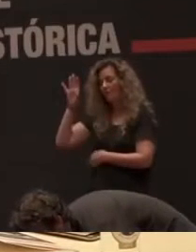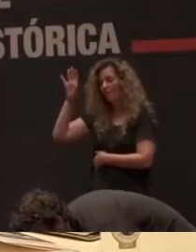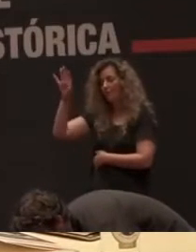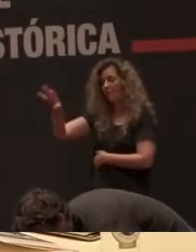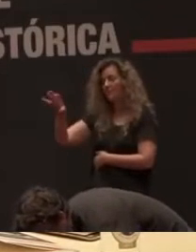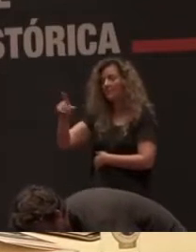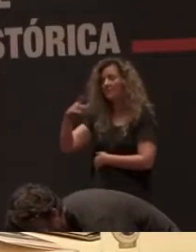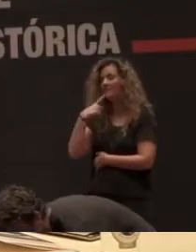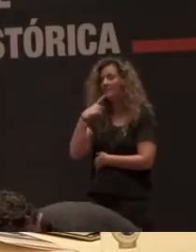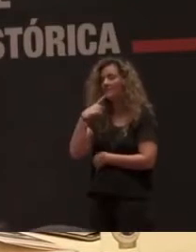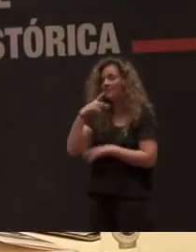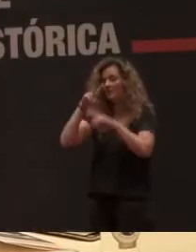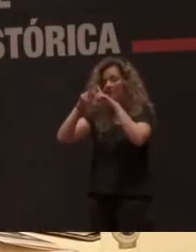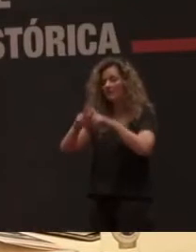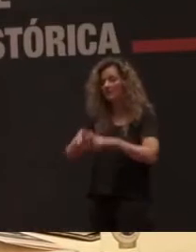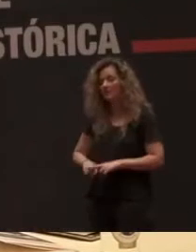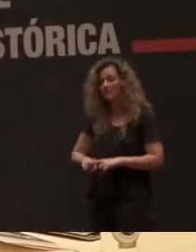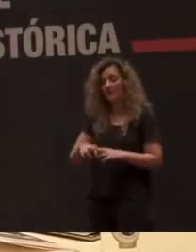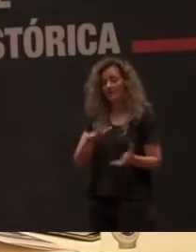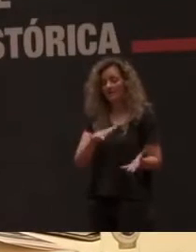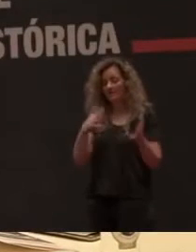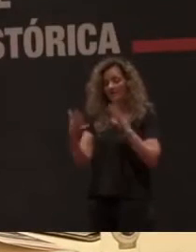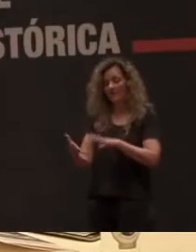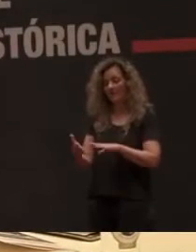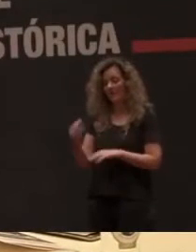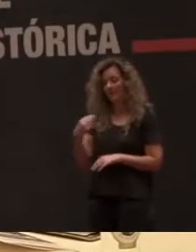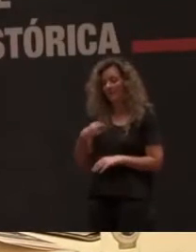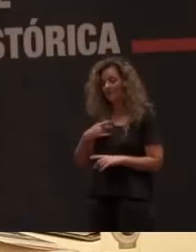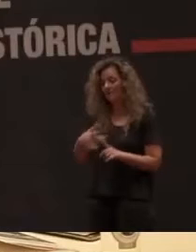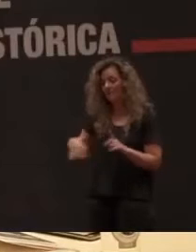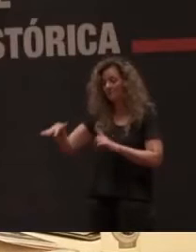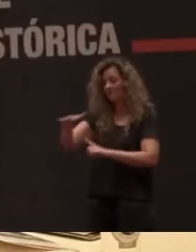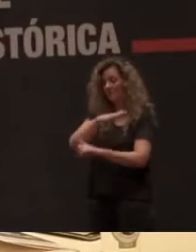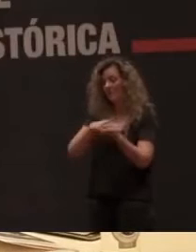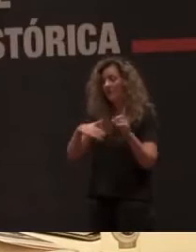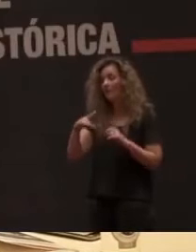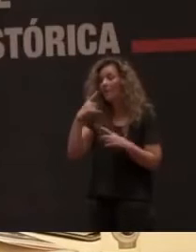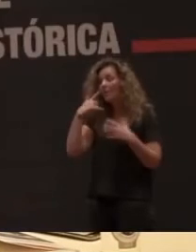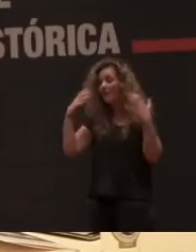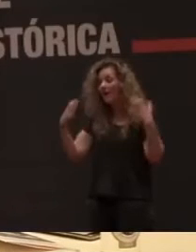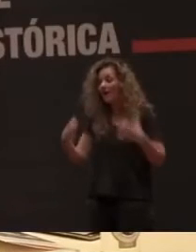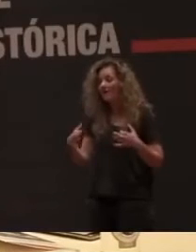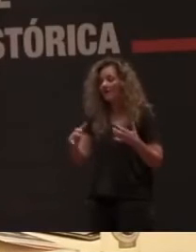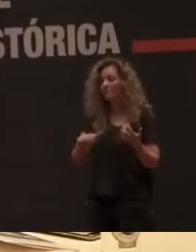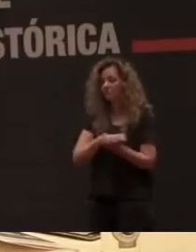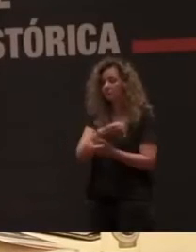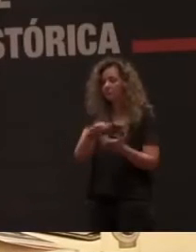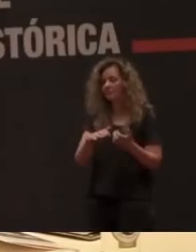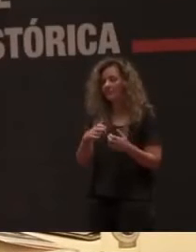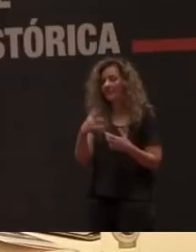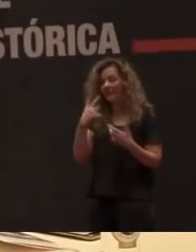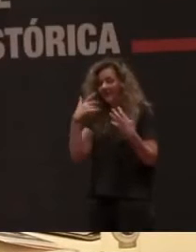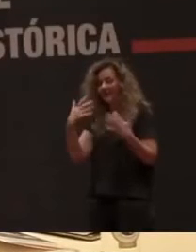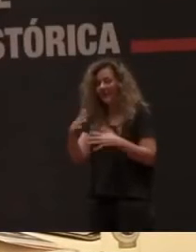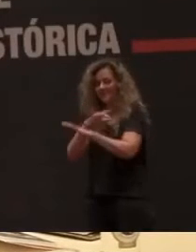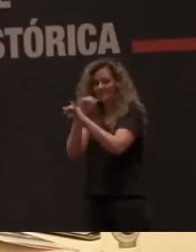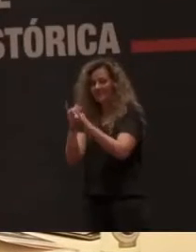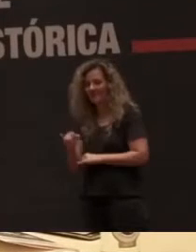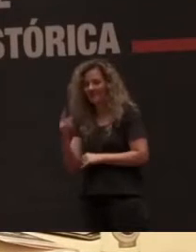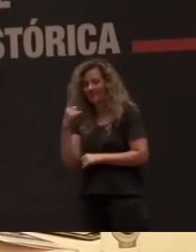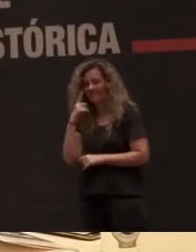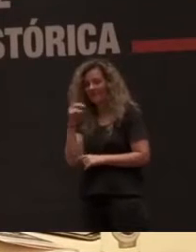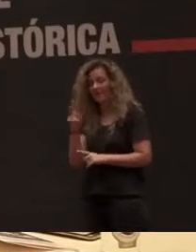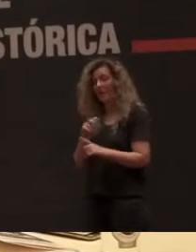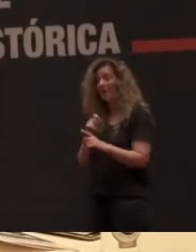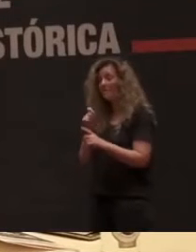que unha análise da transición dende a periferia a mostra unha realidade máis convulsa e menos pacífica do que se sostiña dentro da